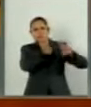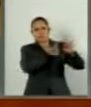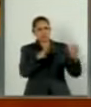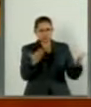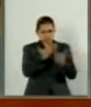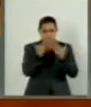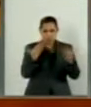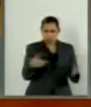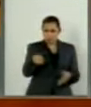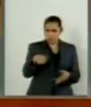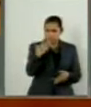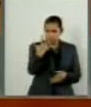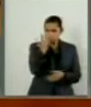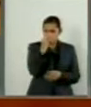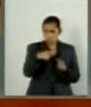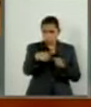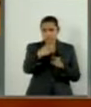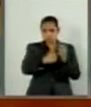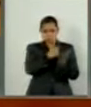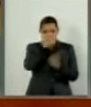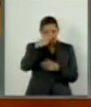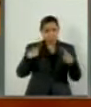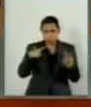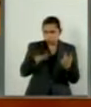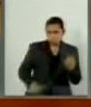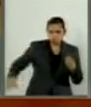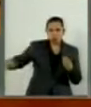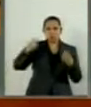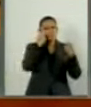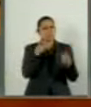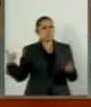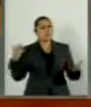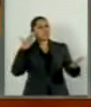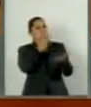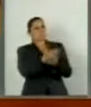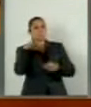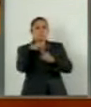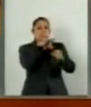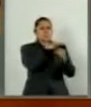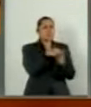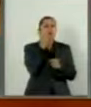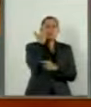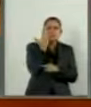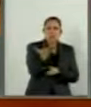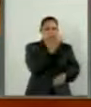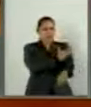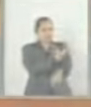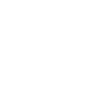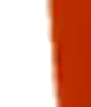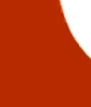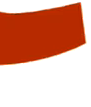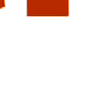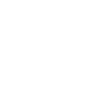México refrendarán su voto a favor de un cambio por la transparencia y en contra de la corrupción.